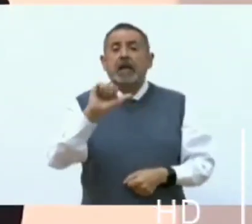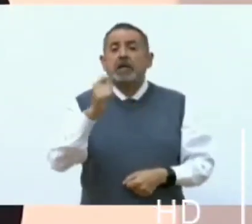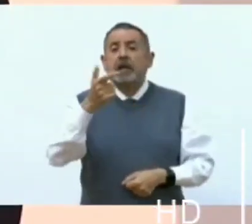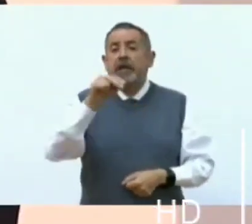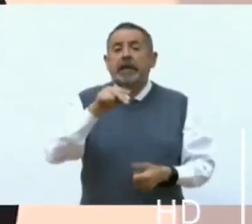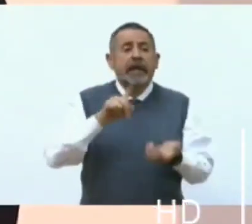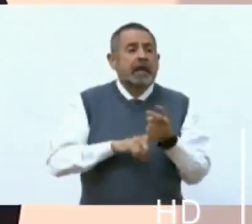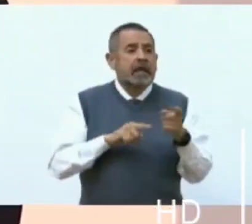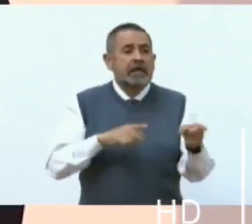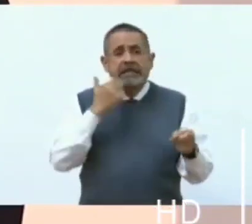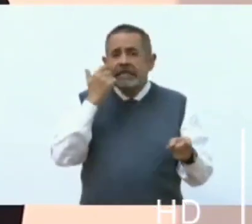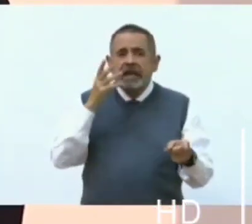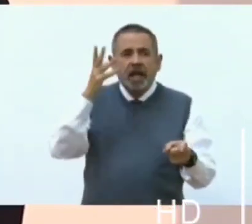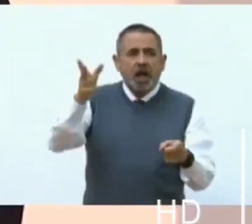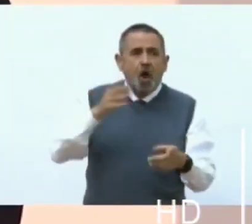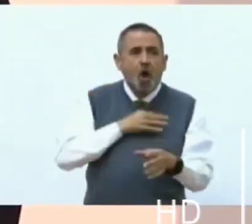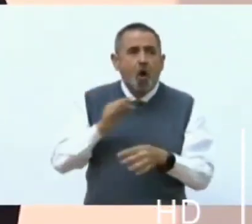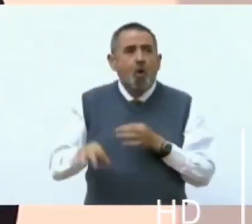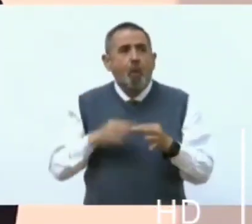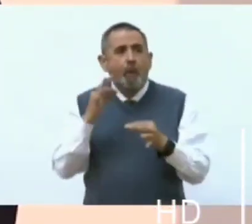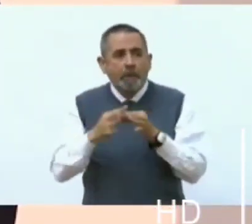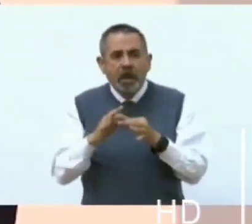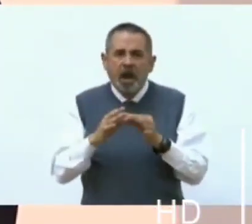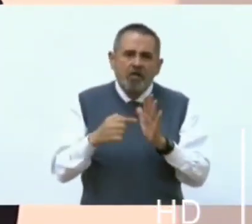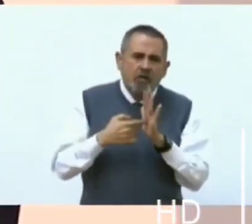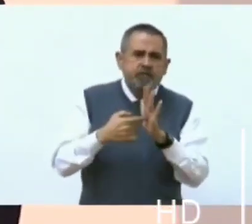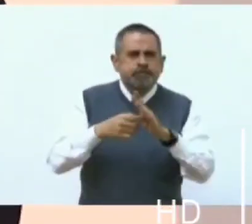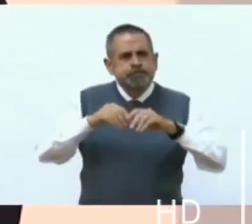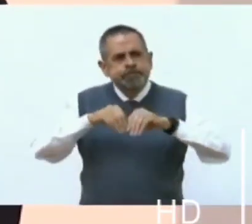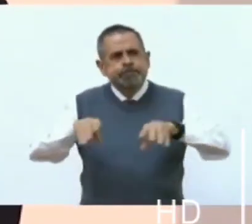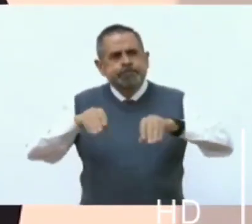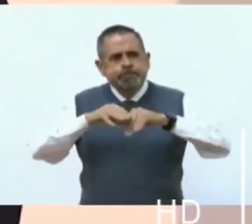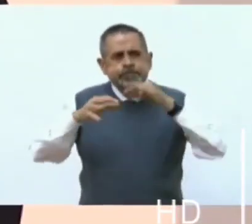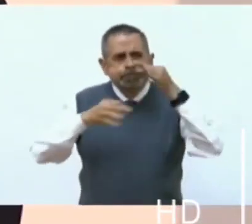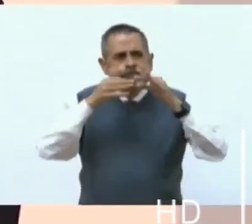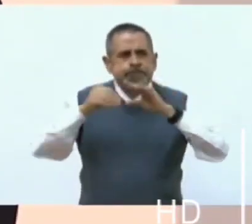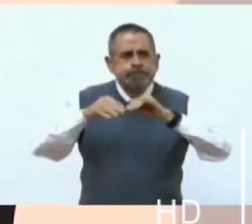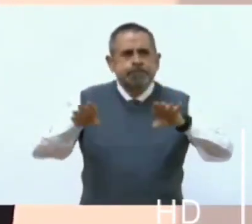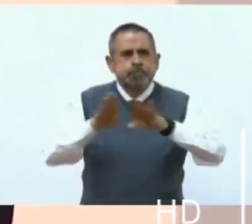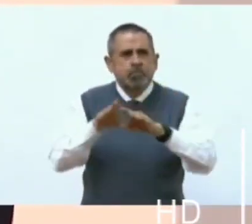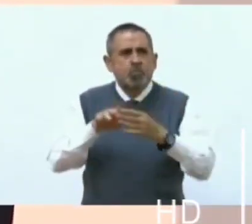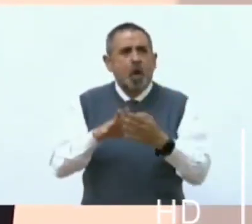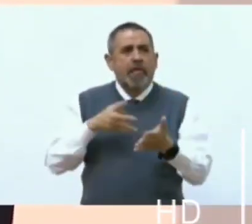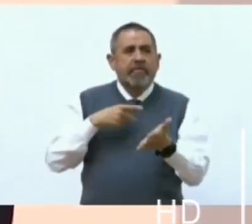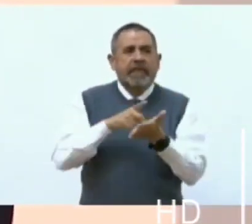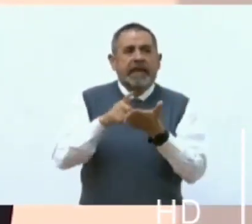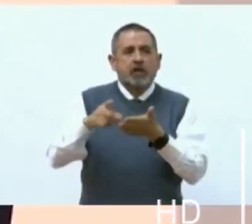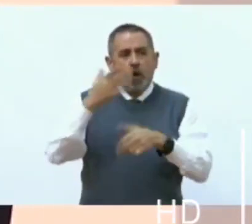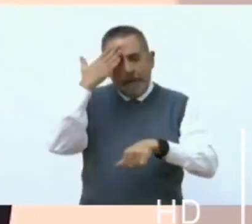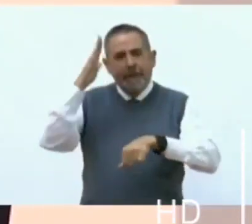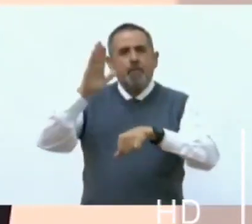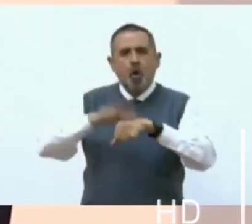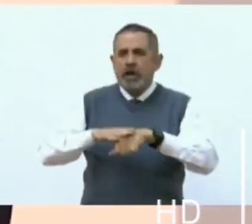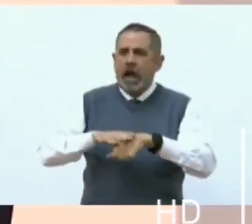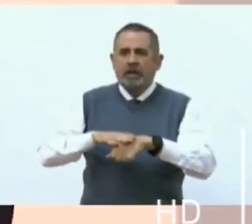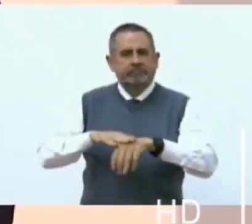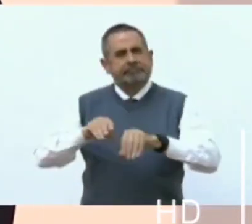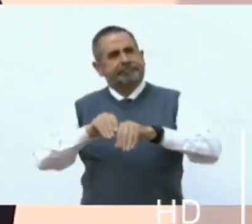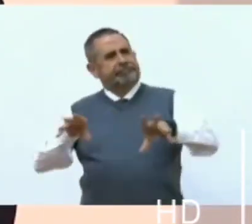Nación aspira a dar cumplimiento a su atribución de difundir y proyectar el derecho a la memoria de la